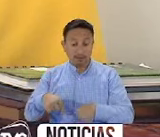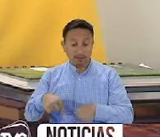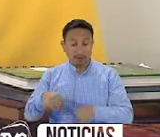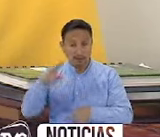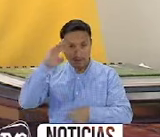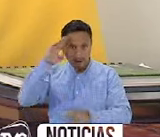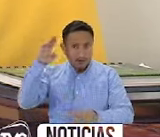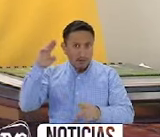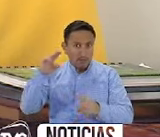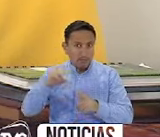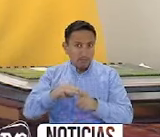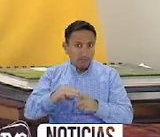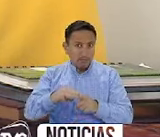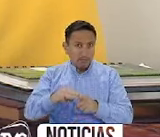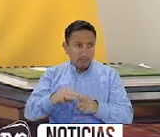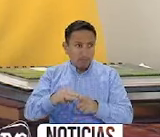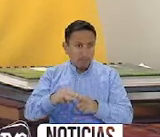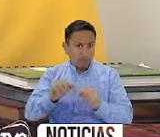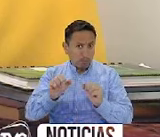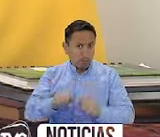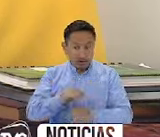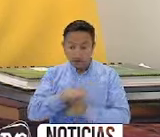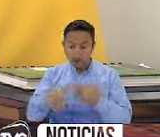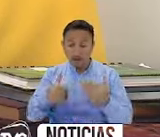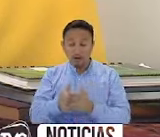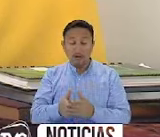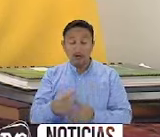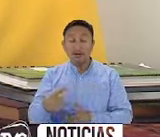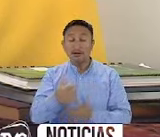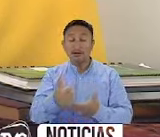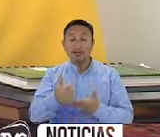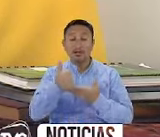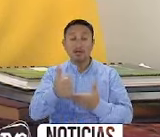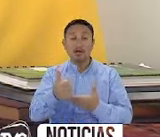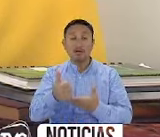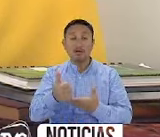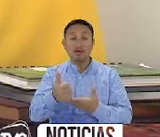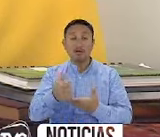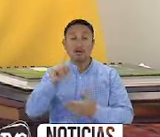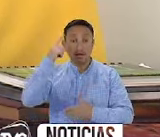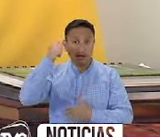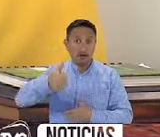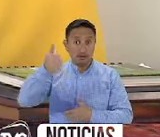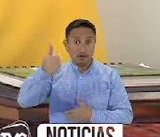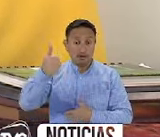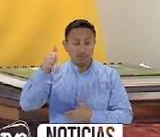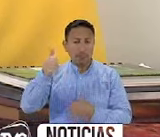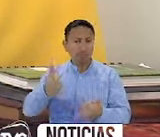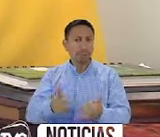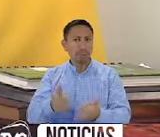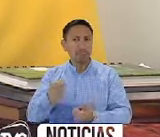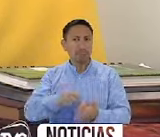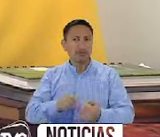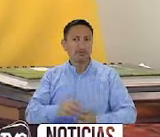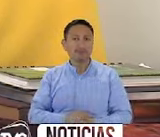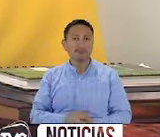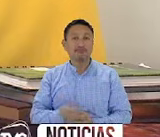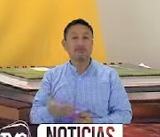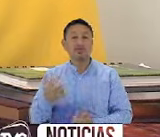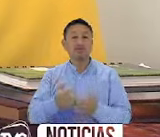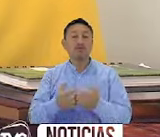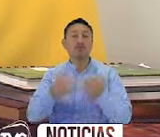cree oportuno todo este tipo de medidas que está tomando el Poder Ejecutivo frente a la crisis energética,